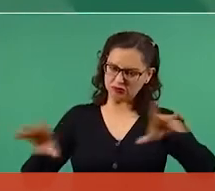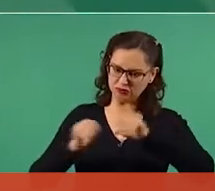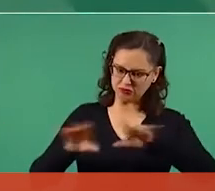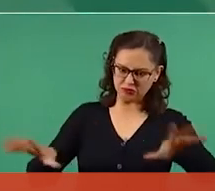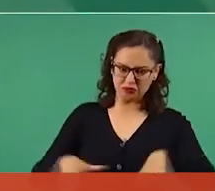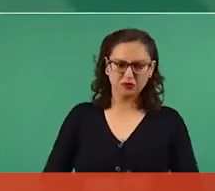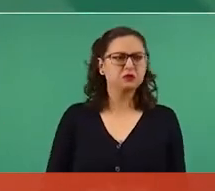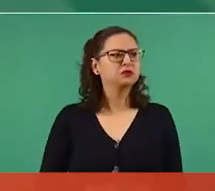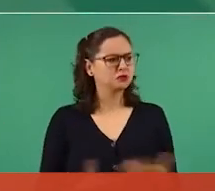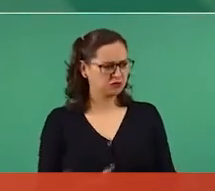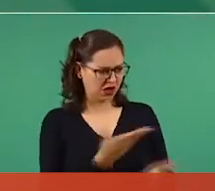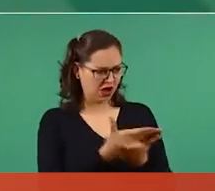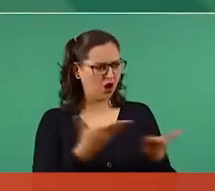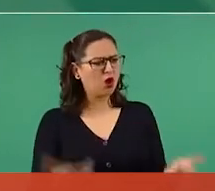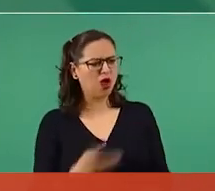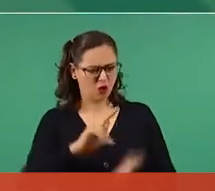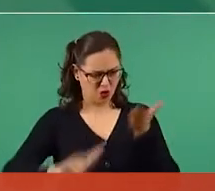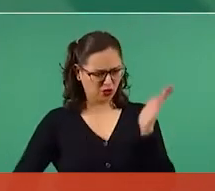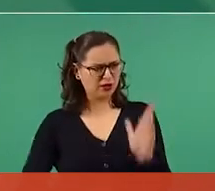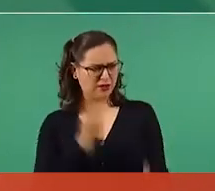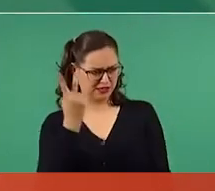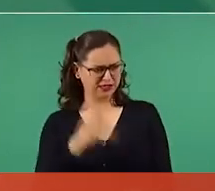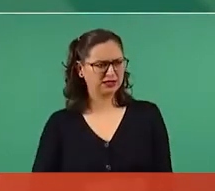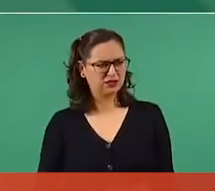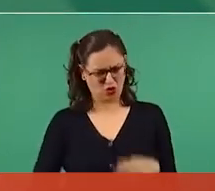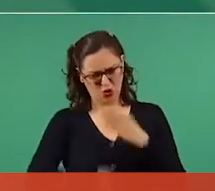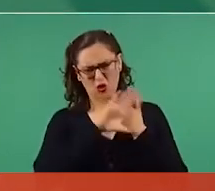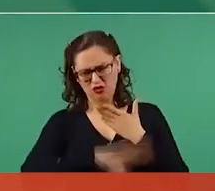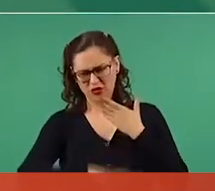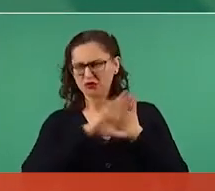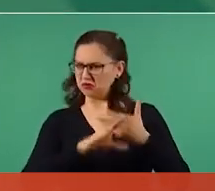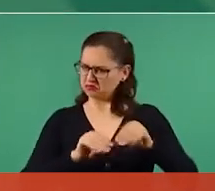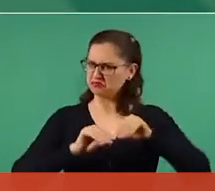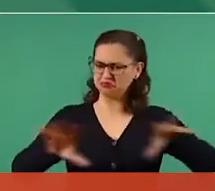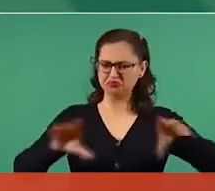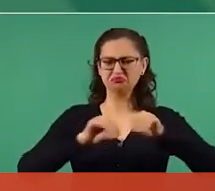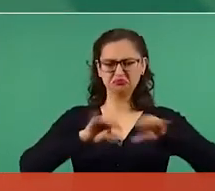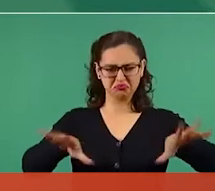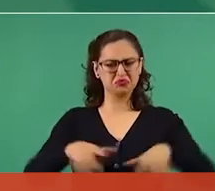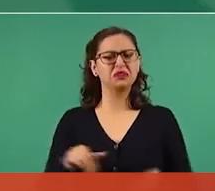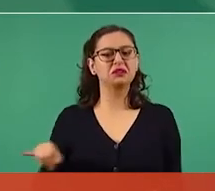ahora de nuevo, porque es muy interesante, porque al final